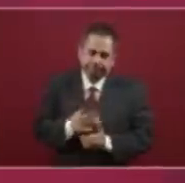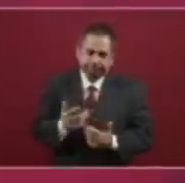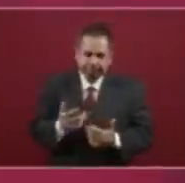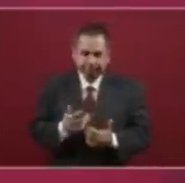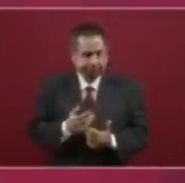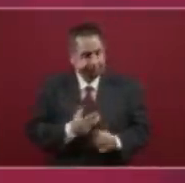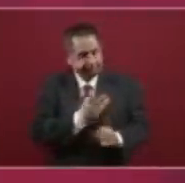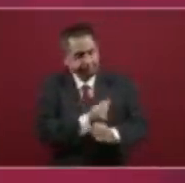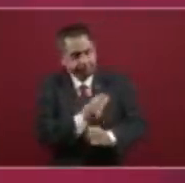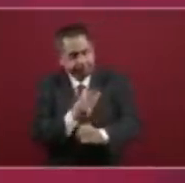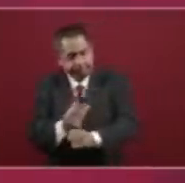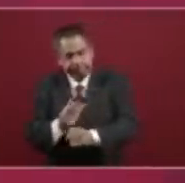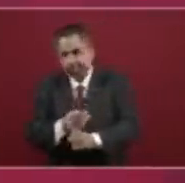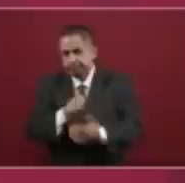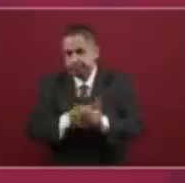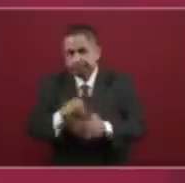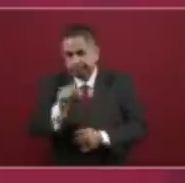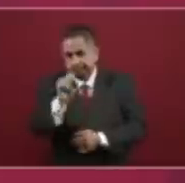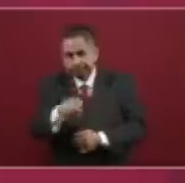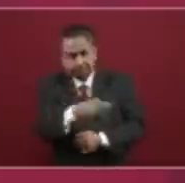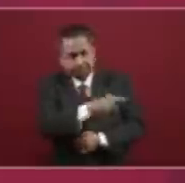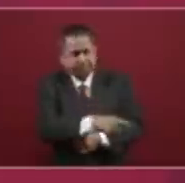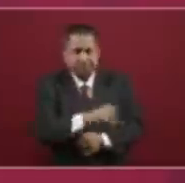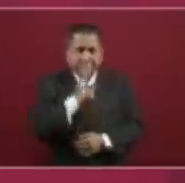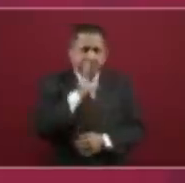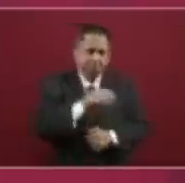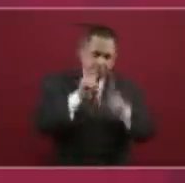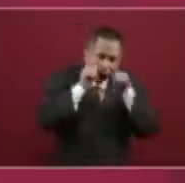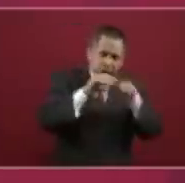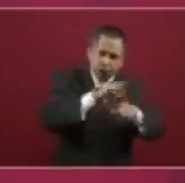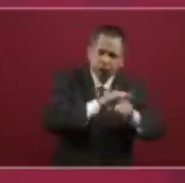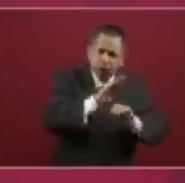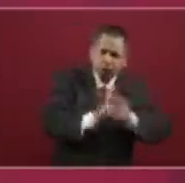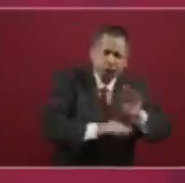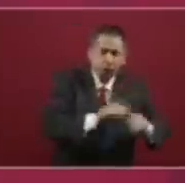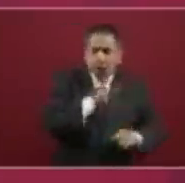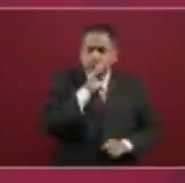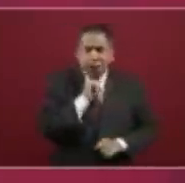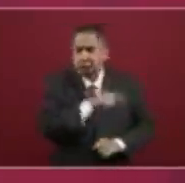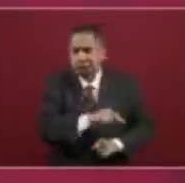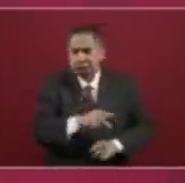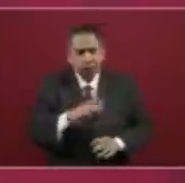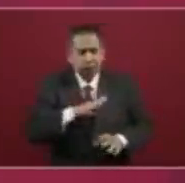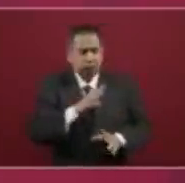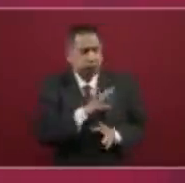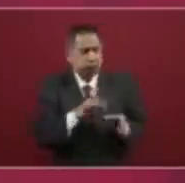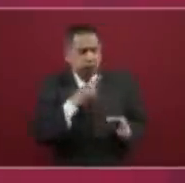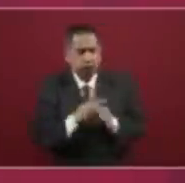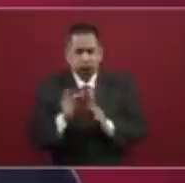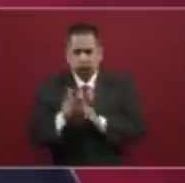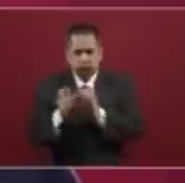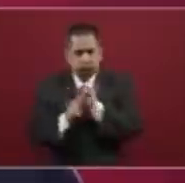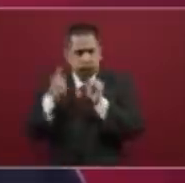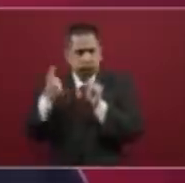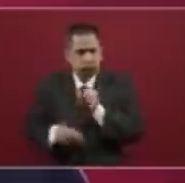el mal servicio médico en su conjunto. No se cumple con lo que establece la